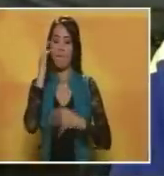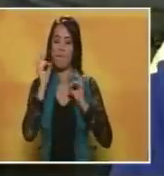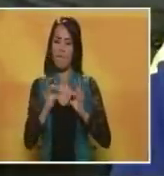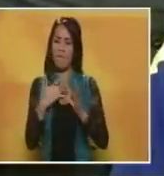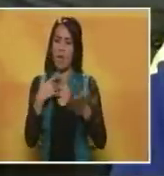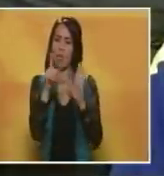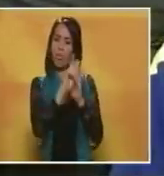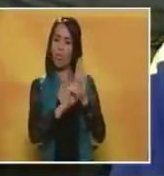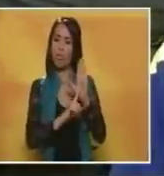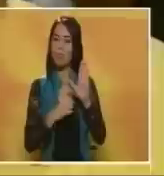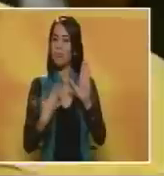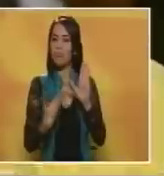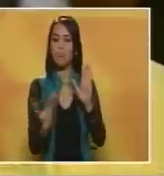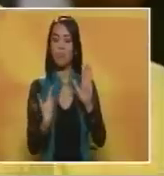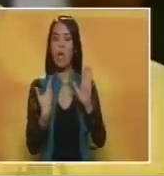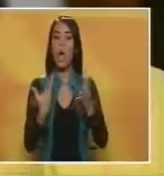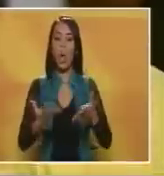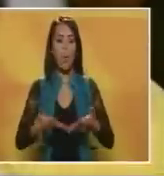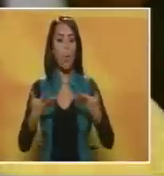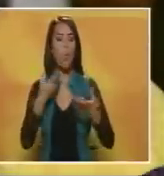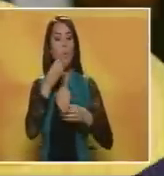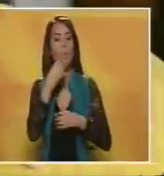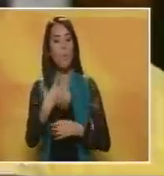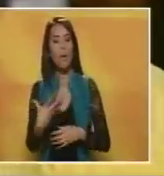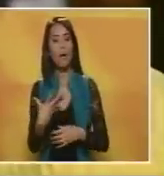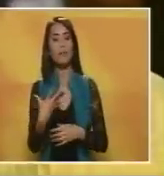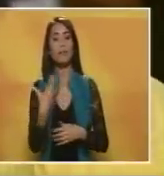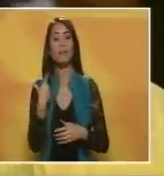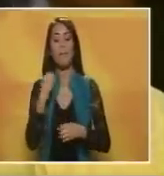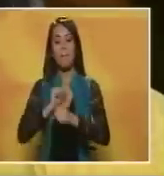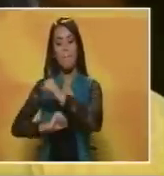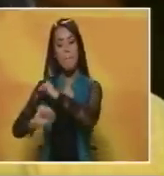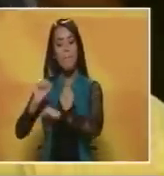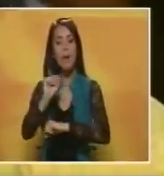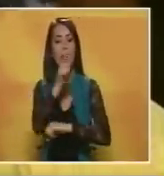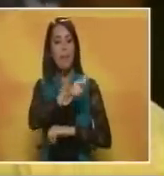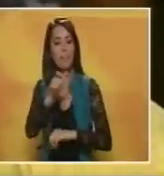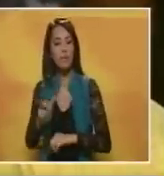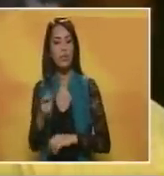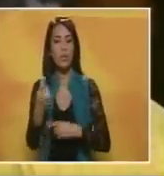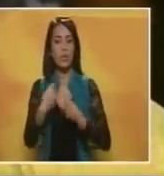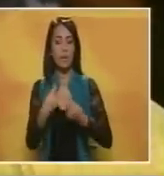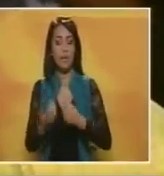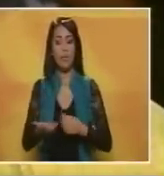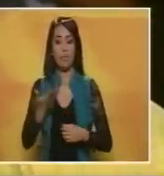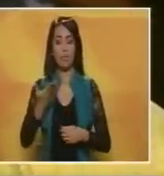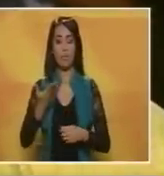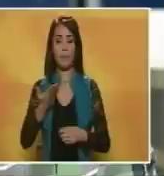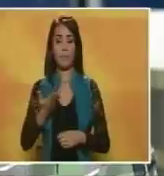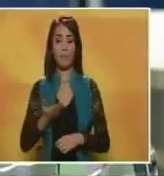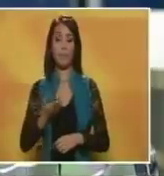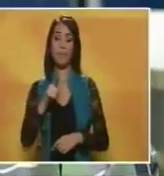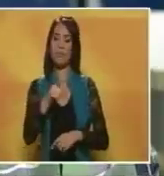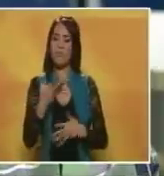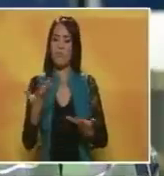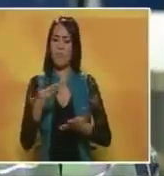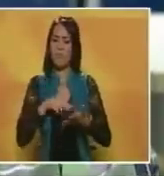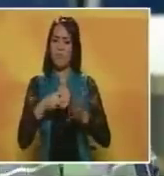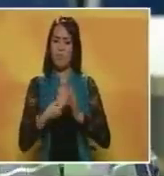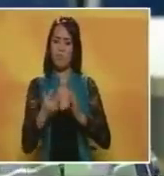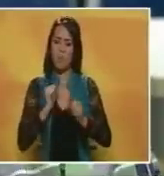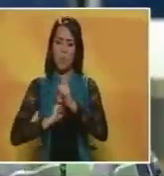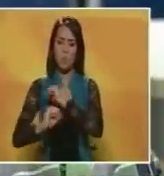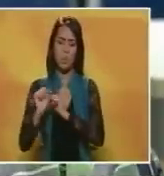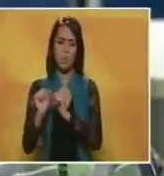medidas contribuirán en forma efectiva para enfrentar a los revendedores de rubros básicos lo cual significa darle un duro golpe